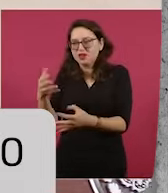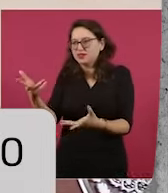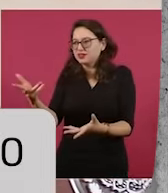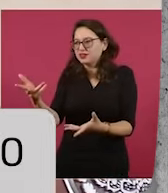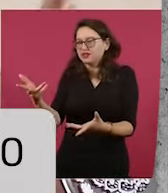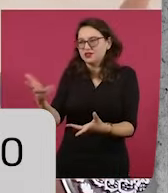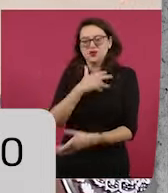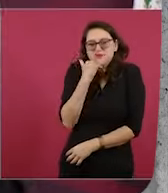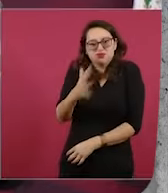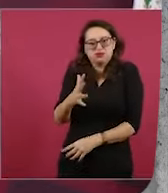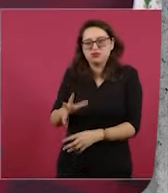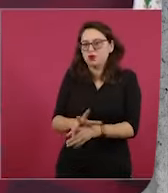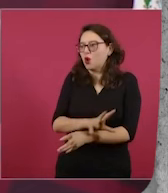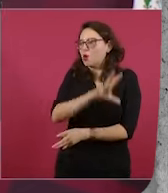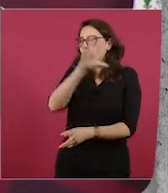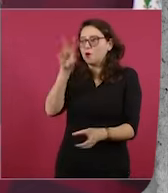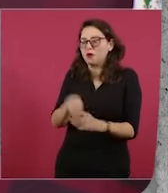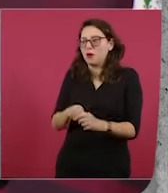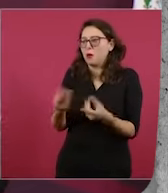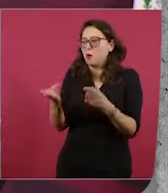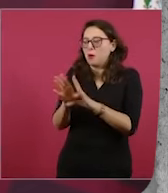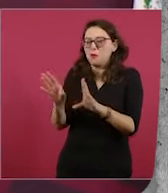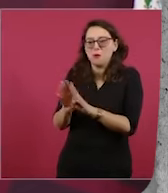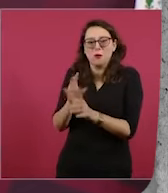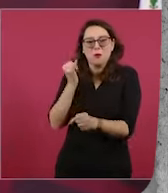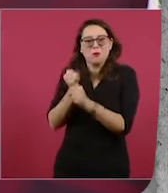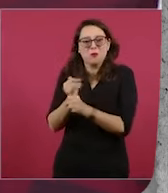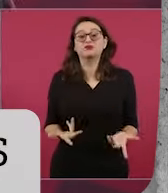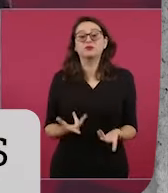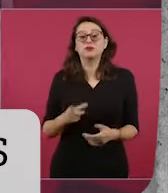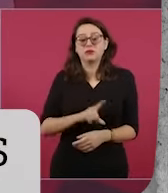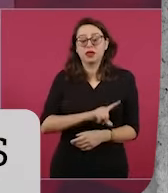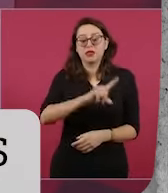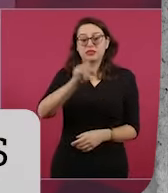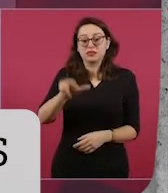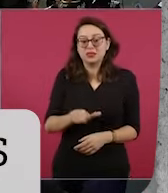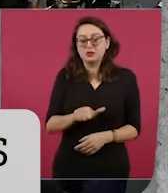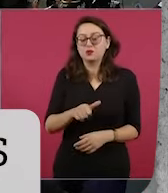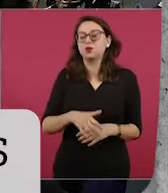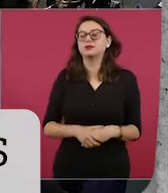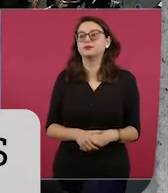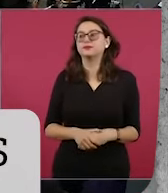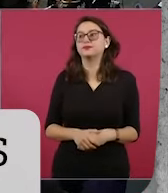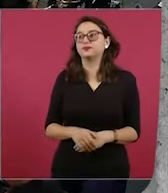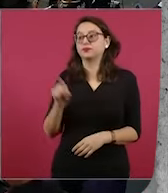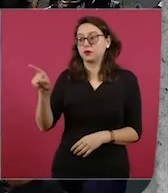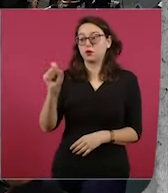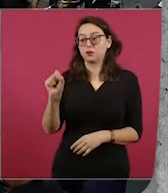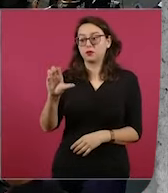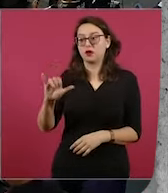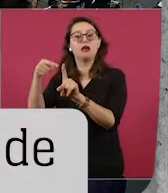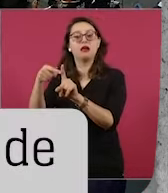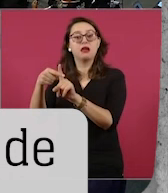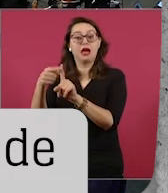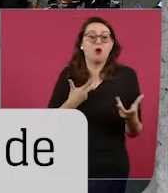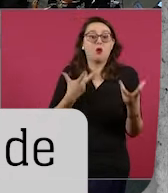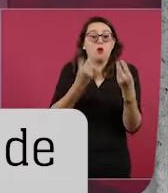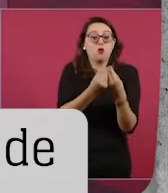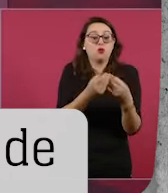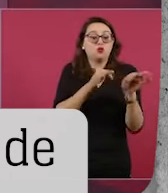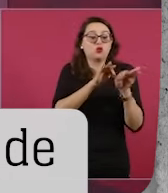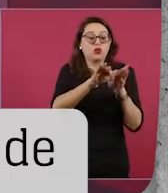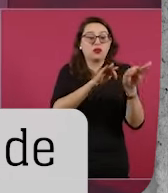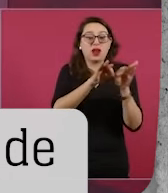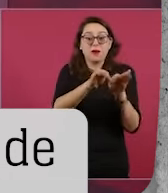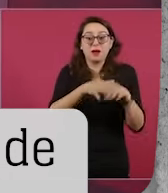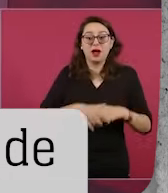desaseo completo. ¿En qué cabeza cabe contratar a uno de los brazos derechos de García Luna para ser